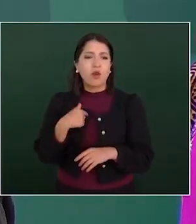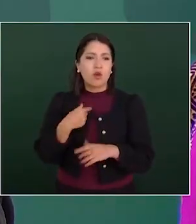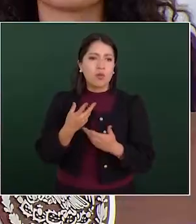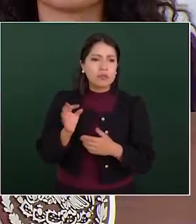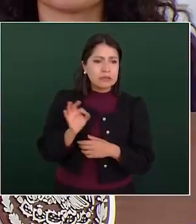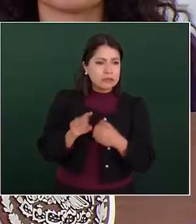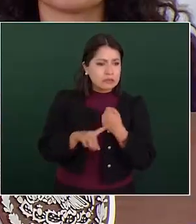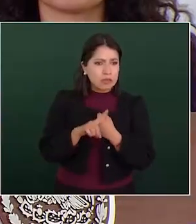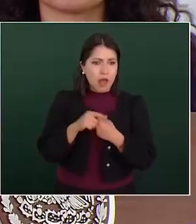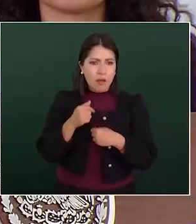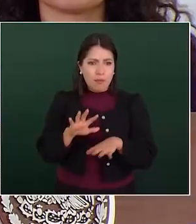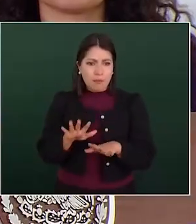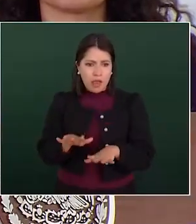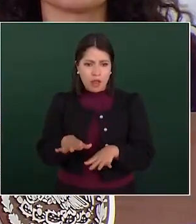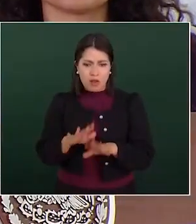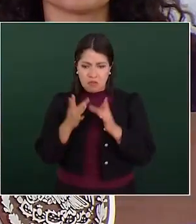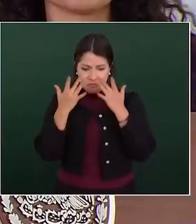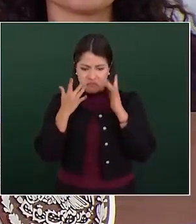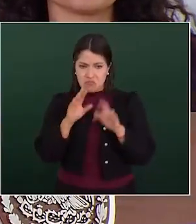Decía que